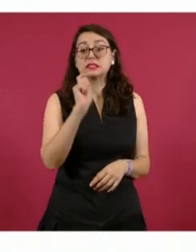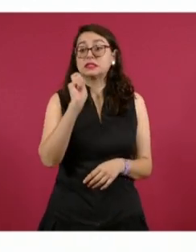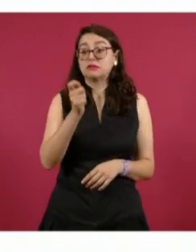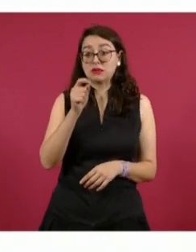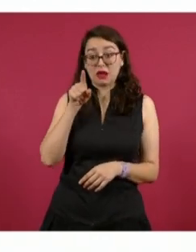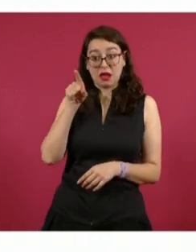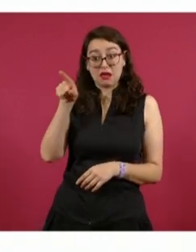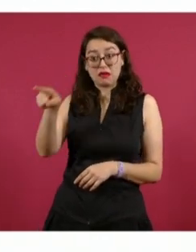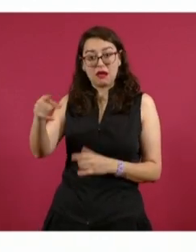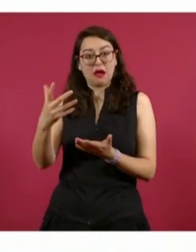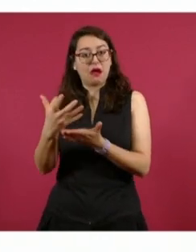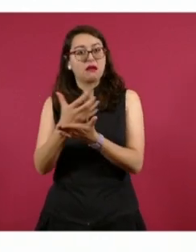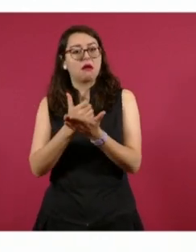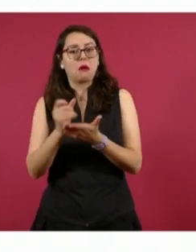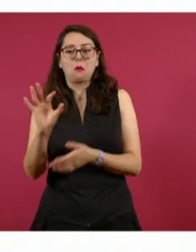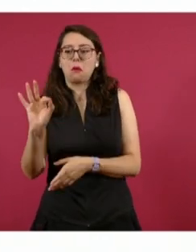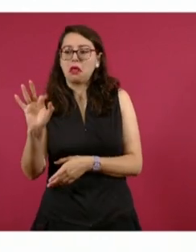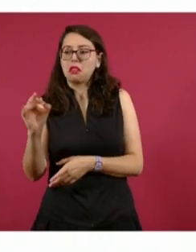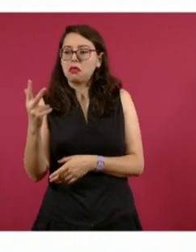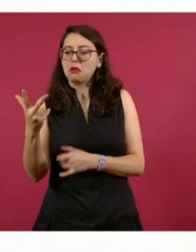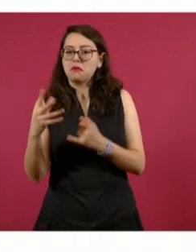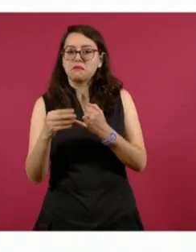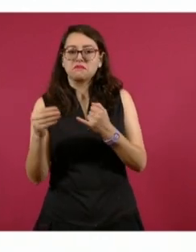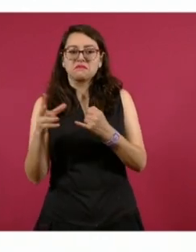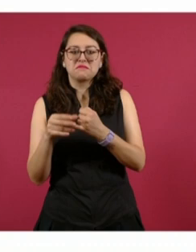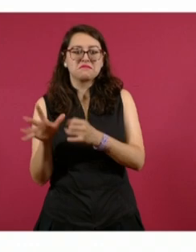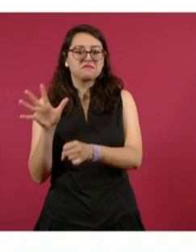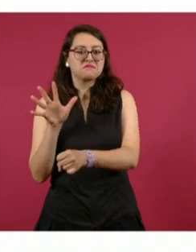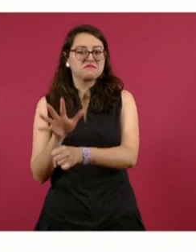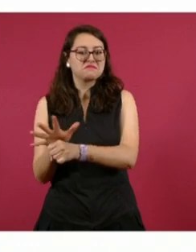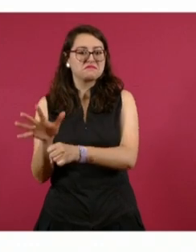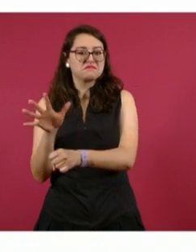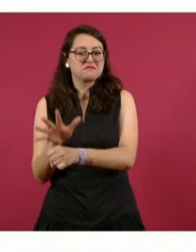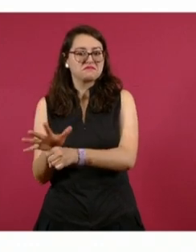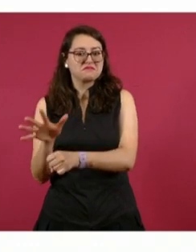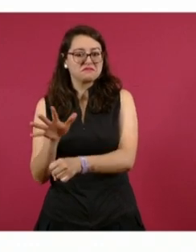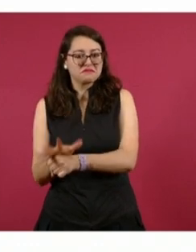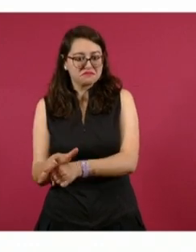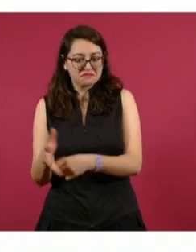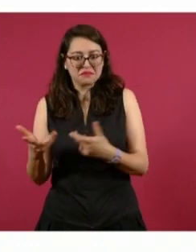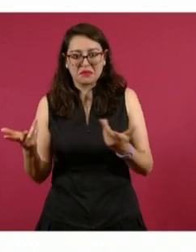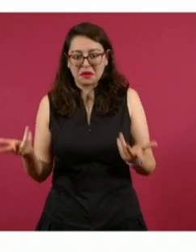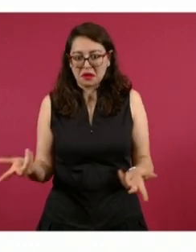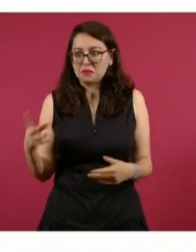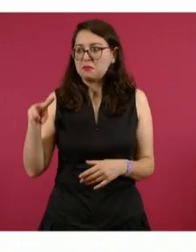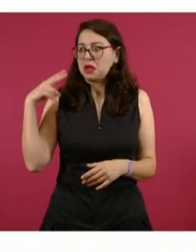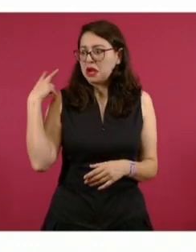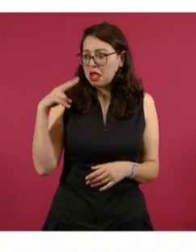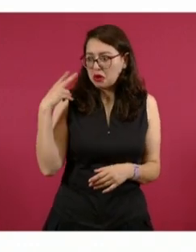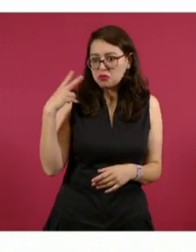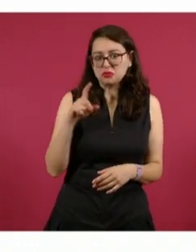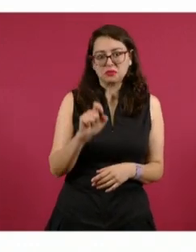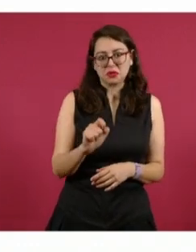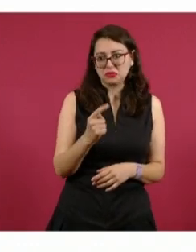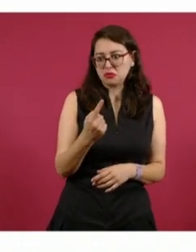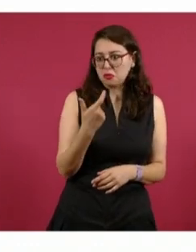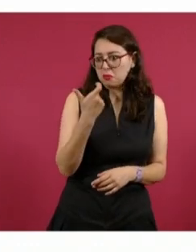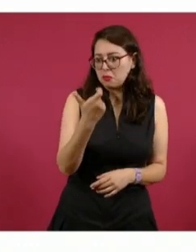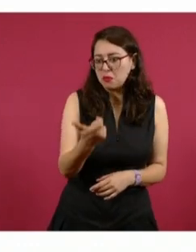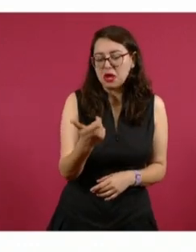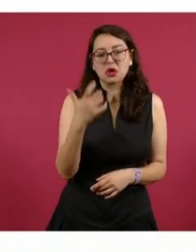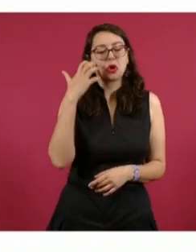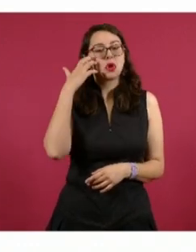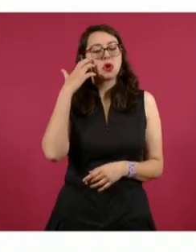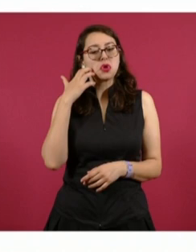centavos. Móvil en Puebla, 21 pesos con 76 centavos por litro. Soriana en Veracruz, 21 pesos con 79. En León,